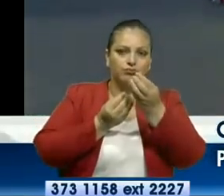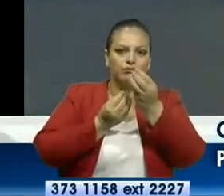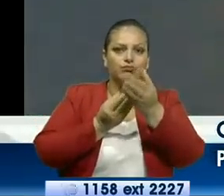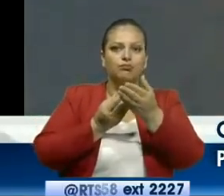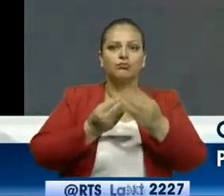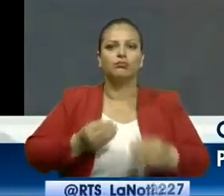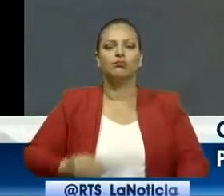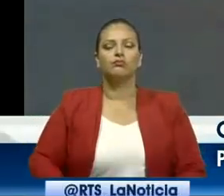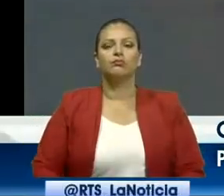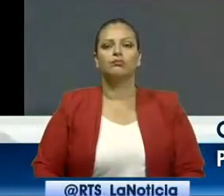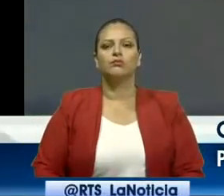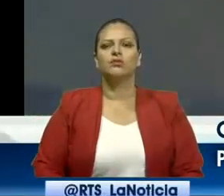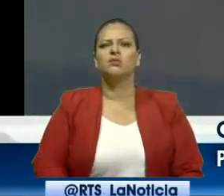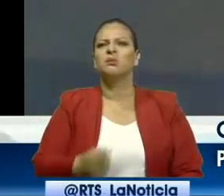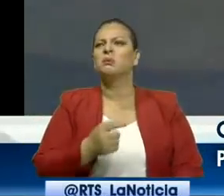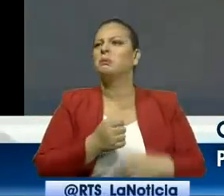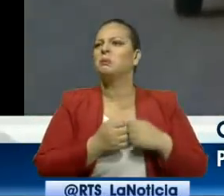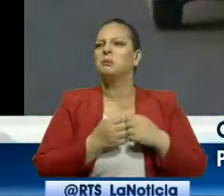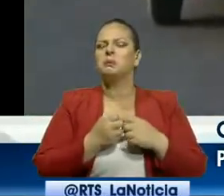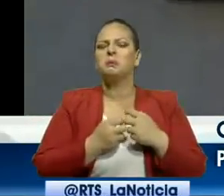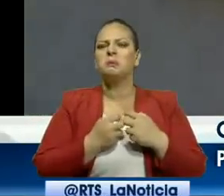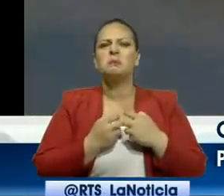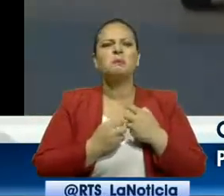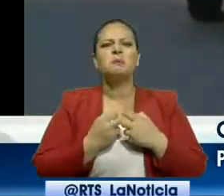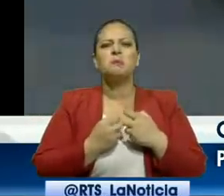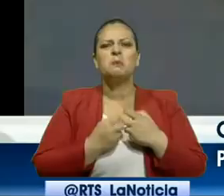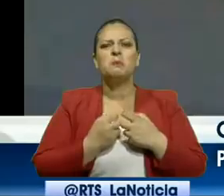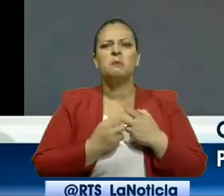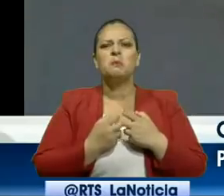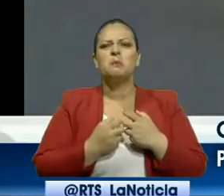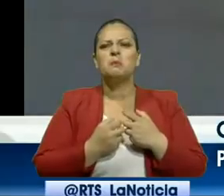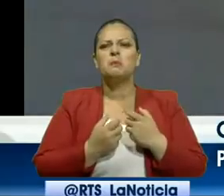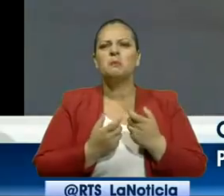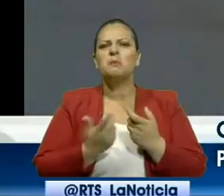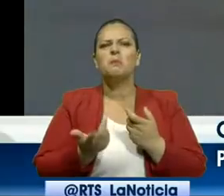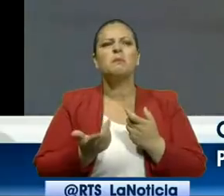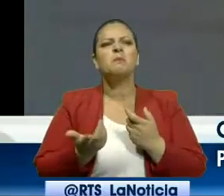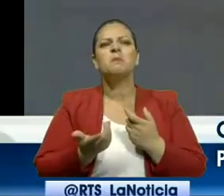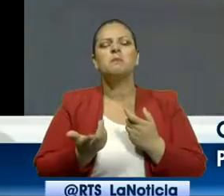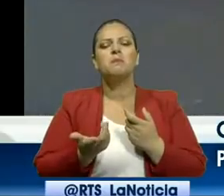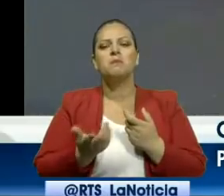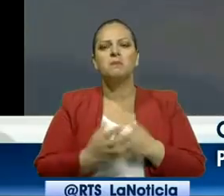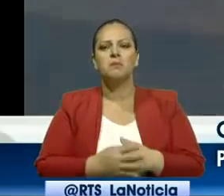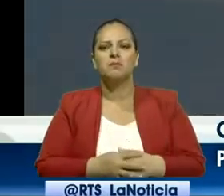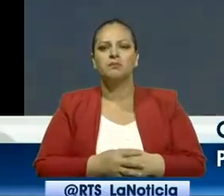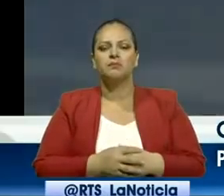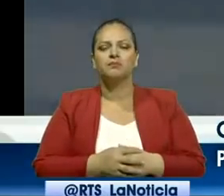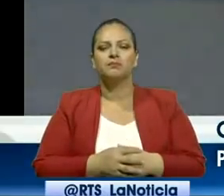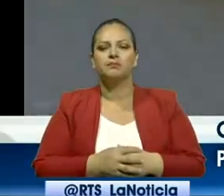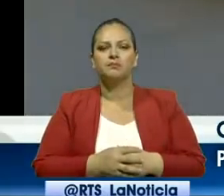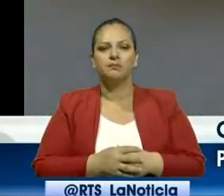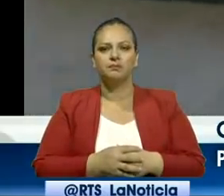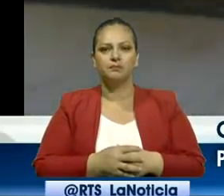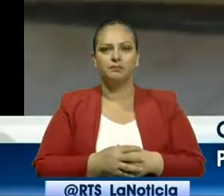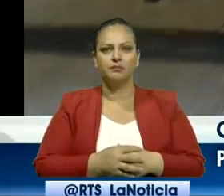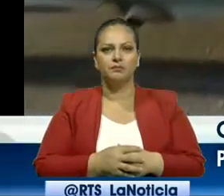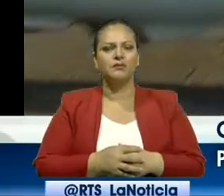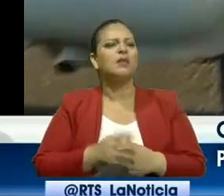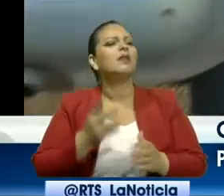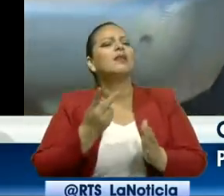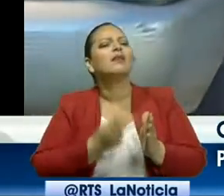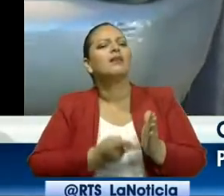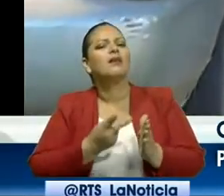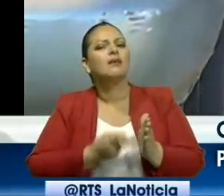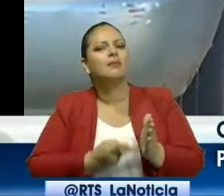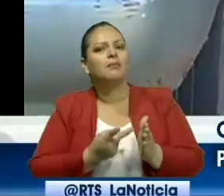también escuchando todo lo que sucede, me comenta que hay una pequeña novedad en este sitio. Buenos días, ¿cuál es